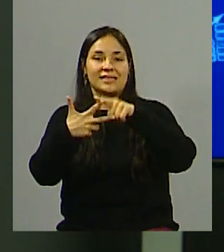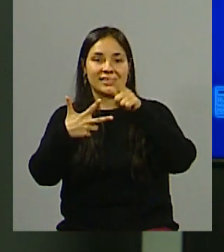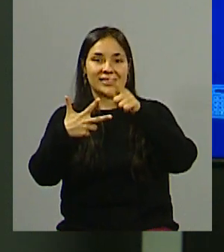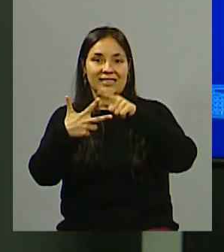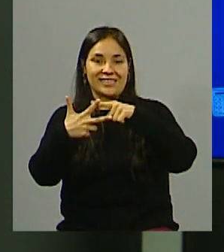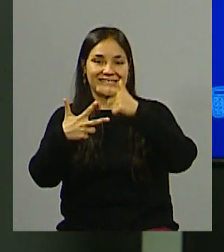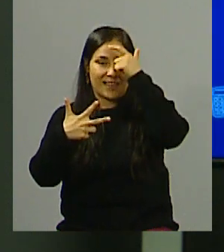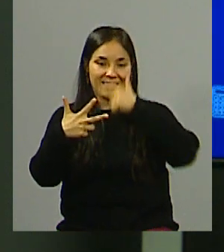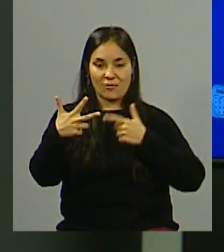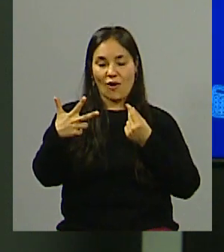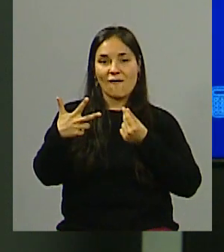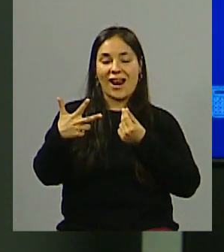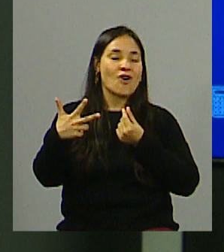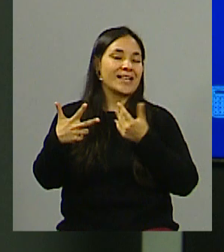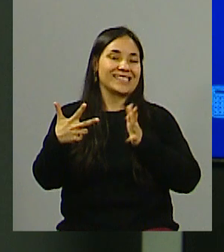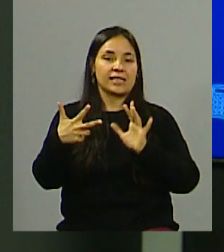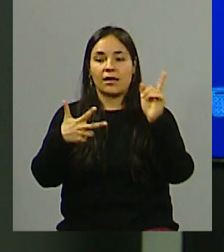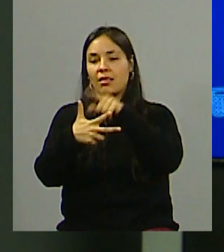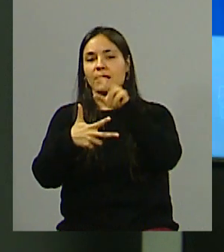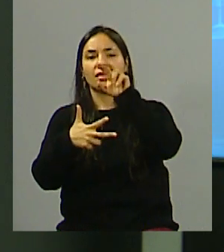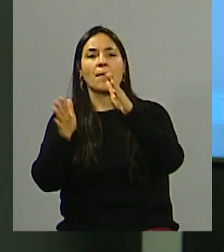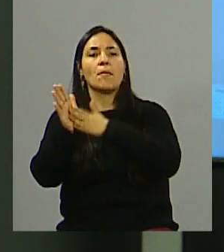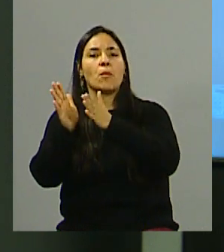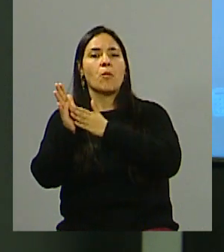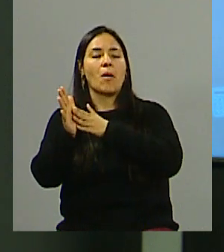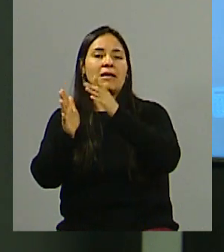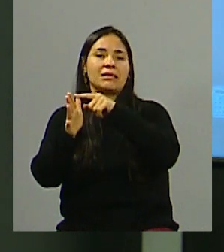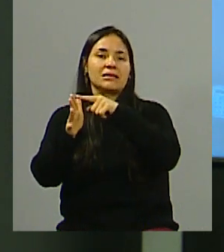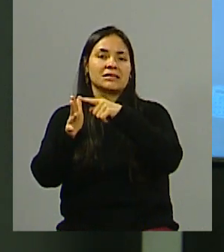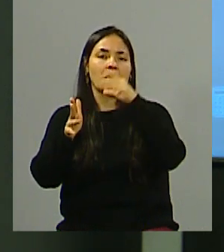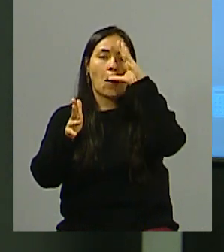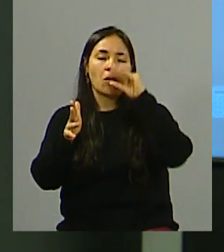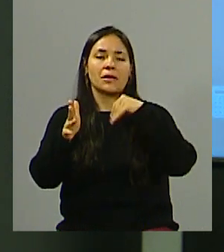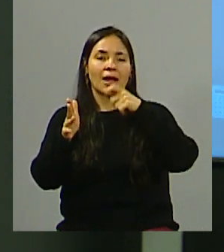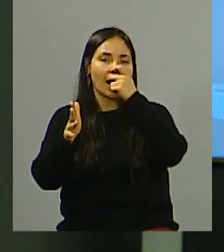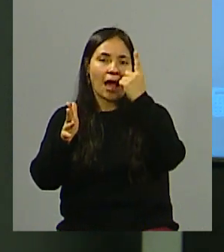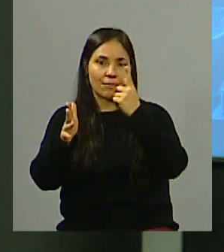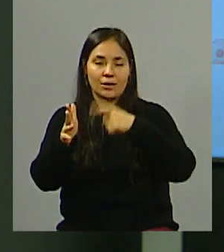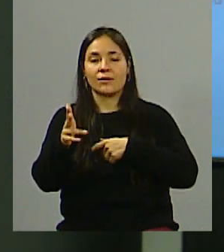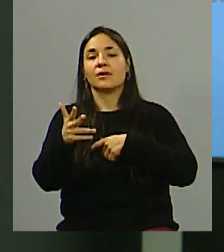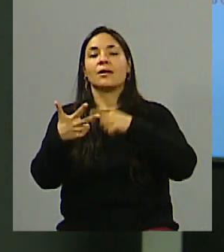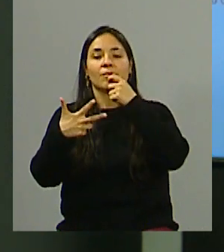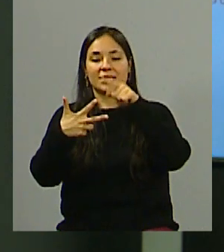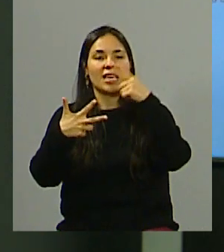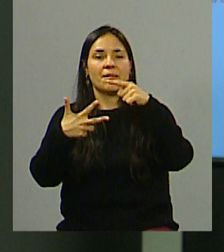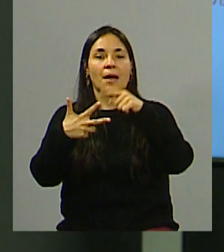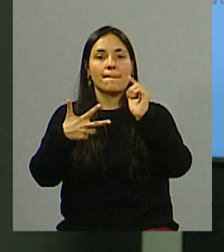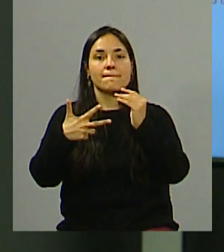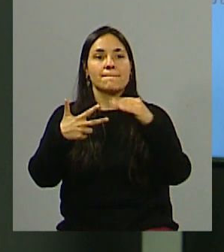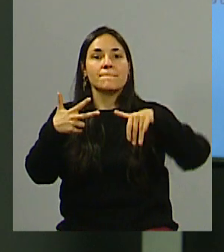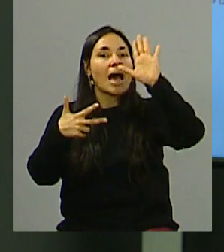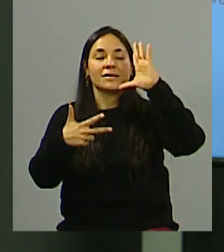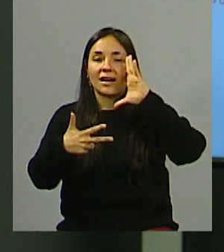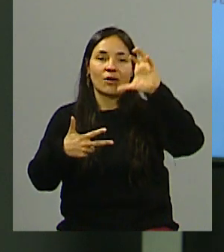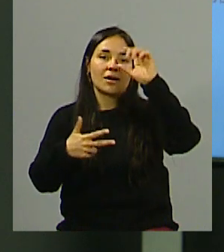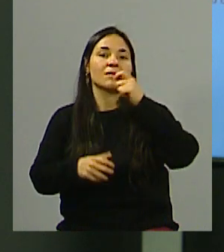propuestas. Así que a no ser que sea una propuesta enormemente rompedora y que no se espera, lo que suele suceder es que los atributos destacan. Calculo que referís al